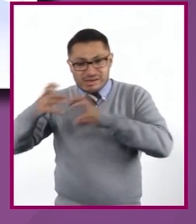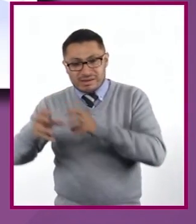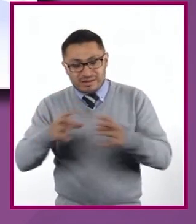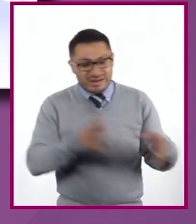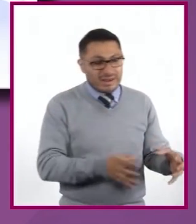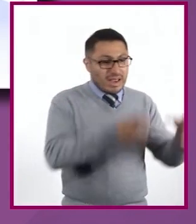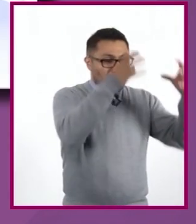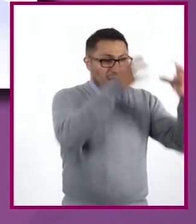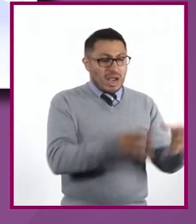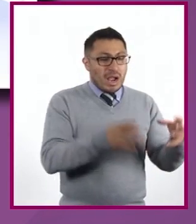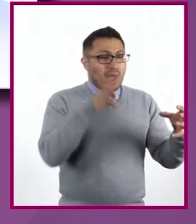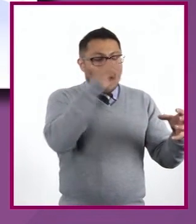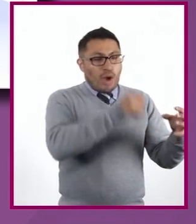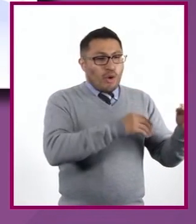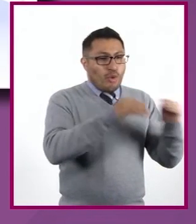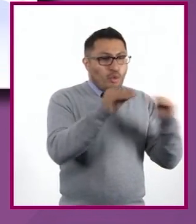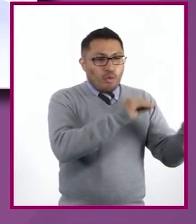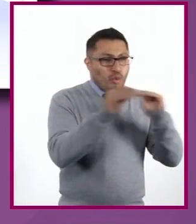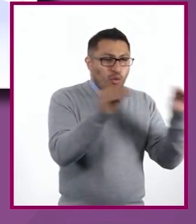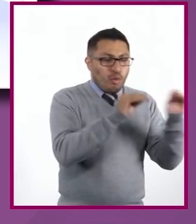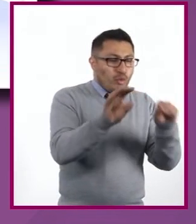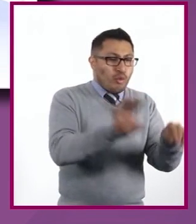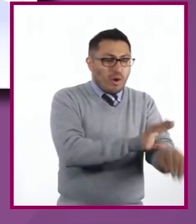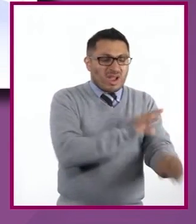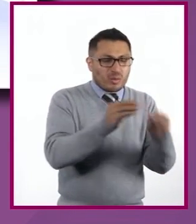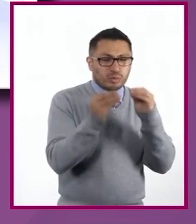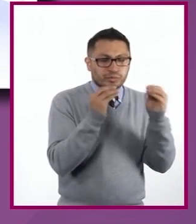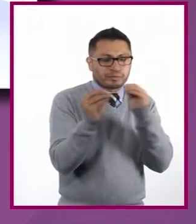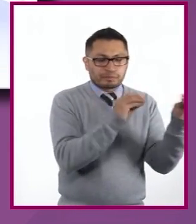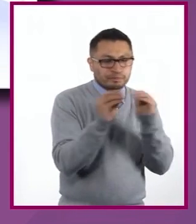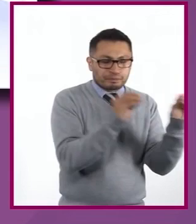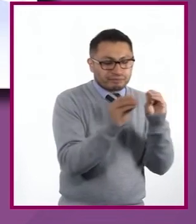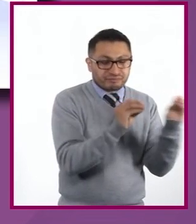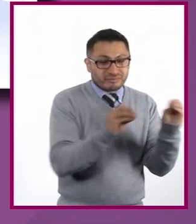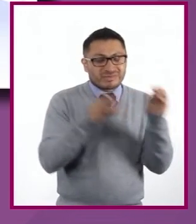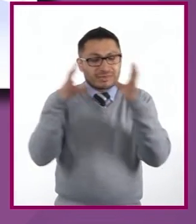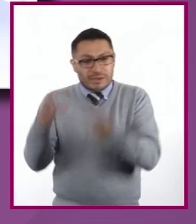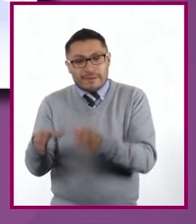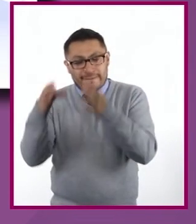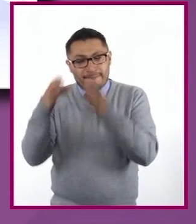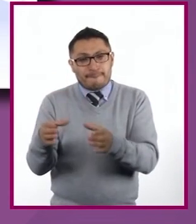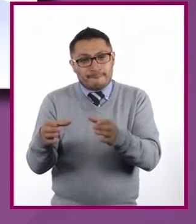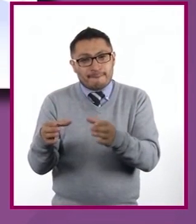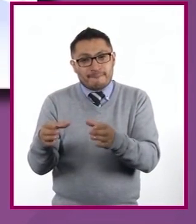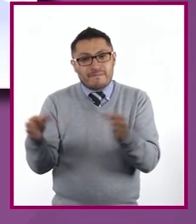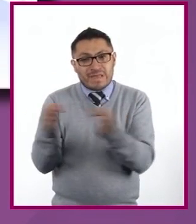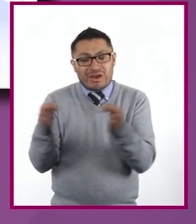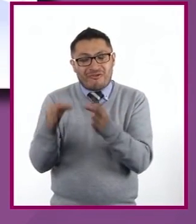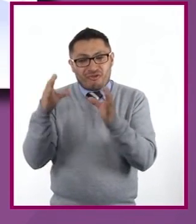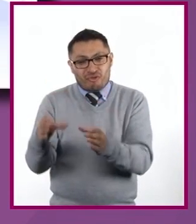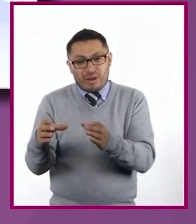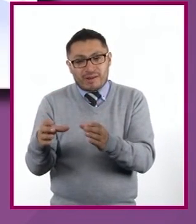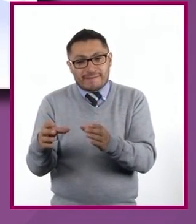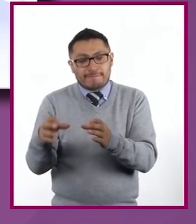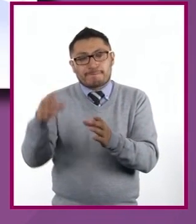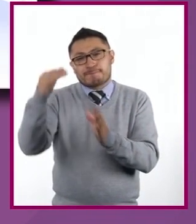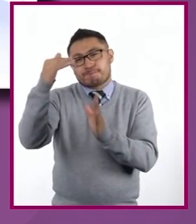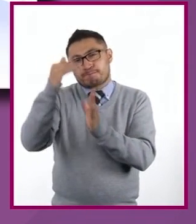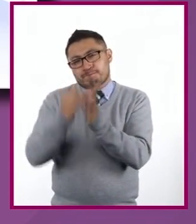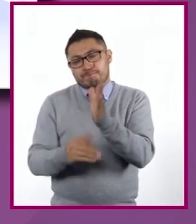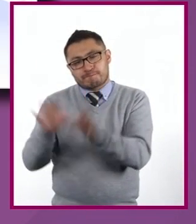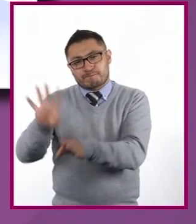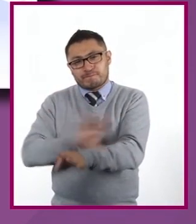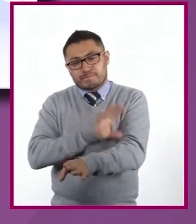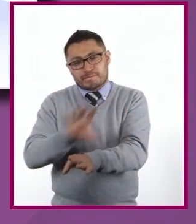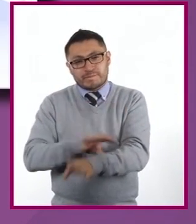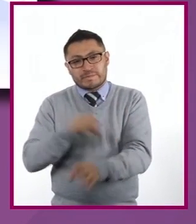alta energía cinética, por lo que vibran mucho, mientras que las partículas del bloque frío tienen menor energía cinética